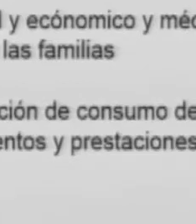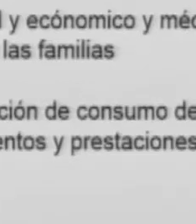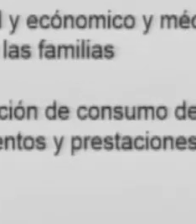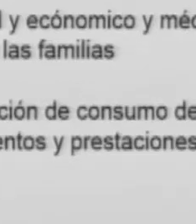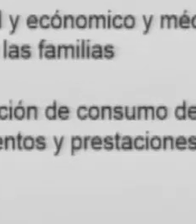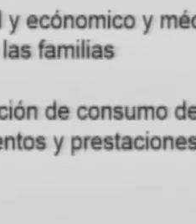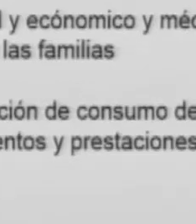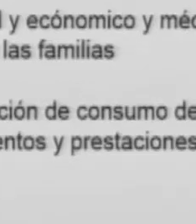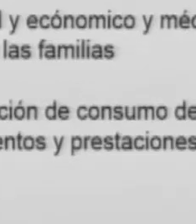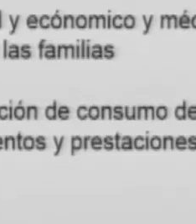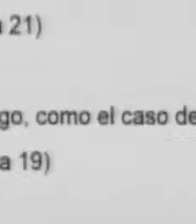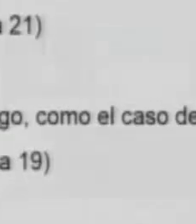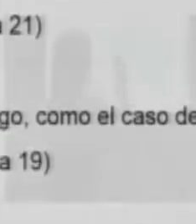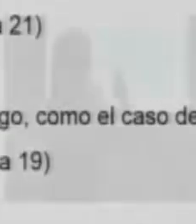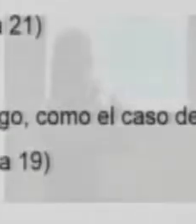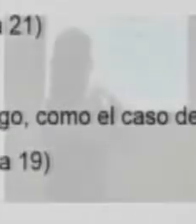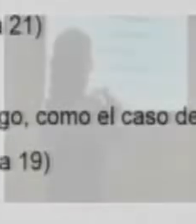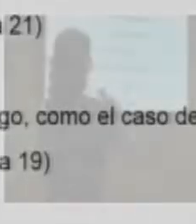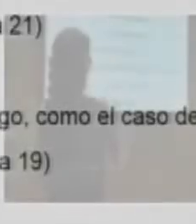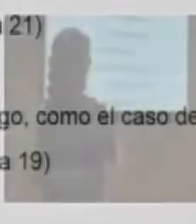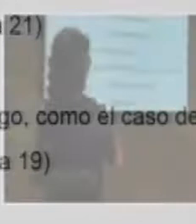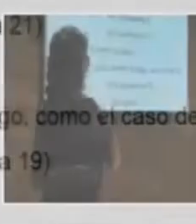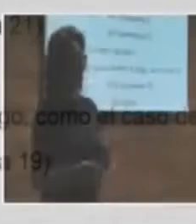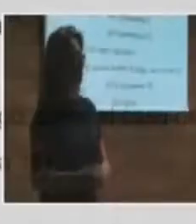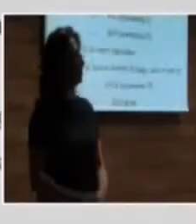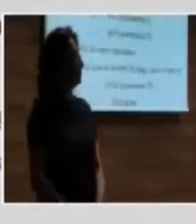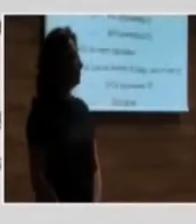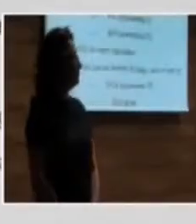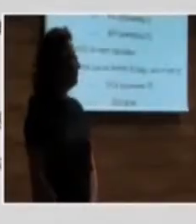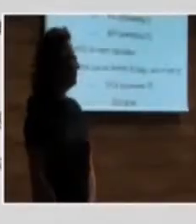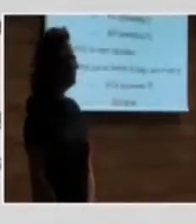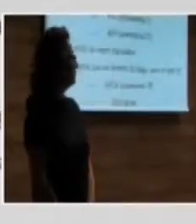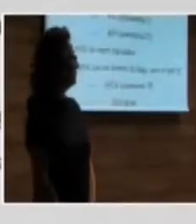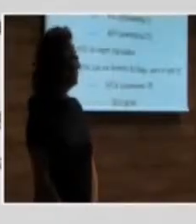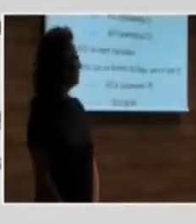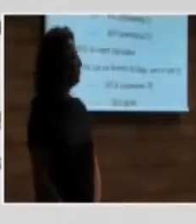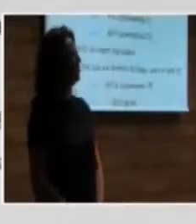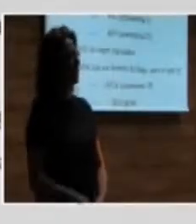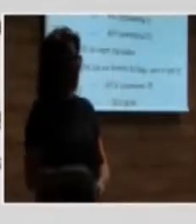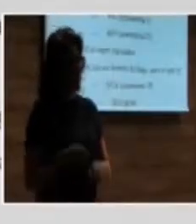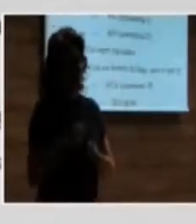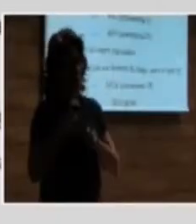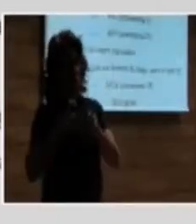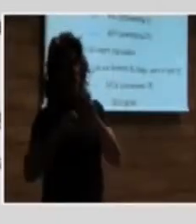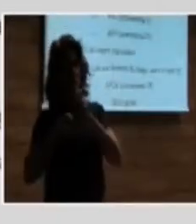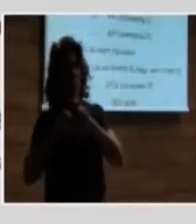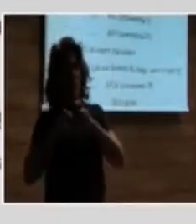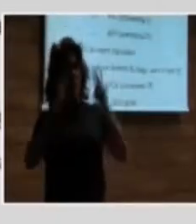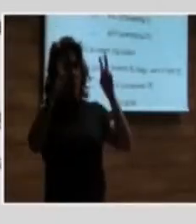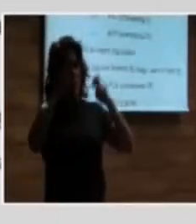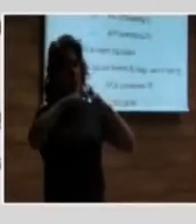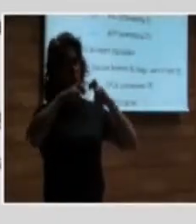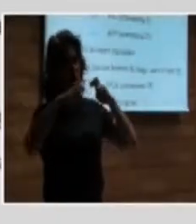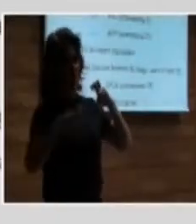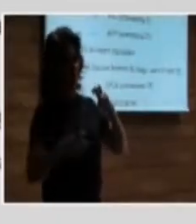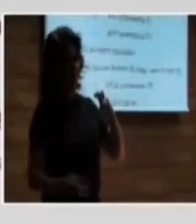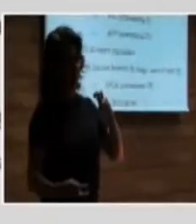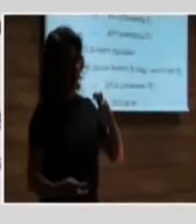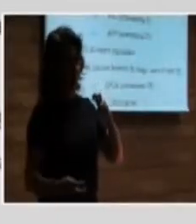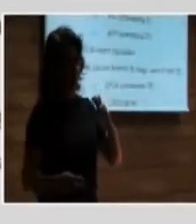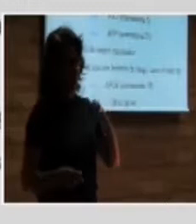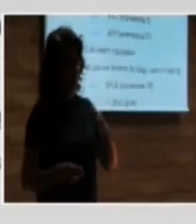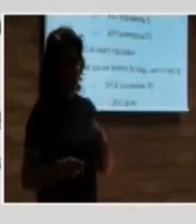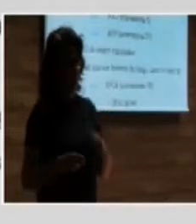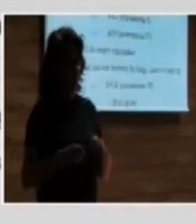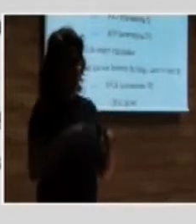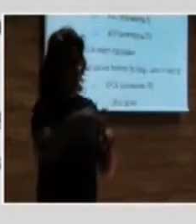90% genéticamente de pueblos originarios. Entonces, vuelvo a marcar la genética. Increíblemente, la genética no está en